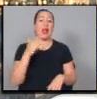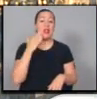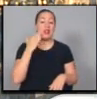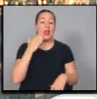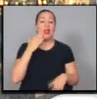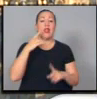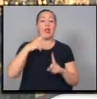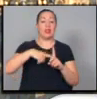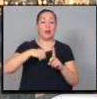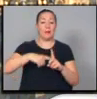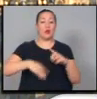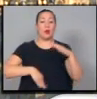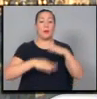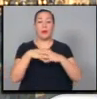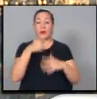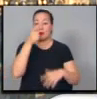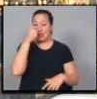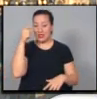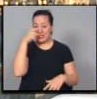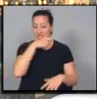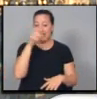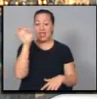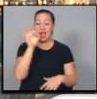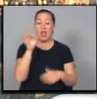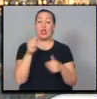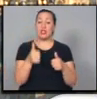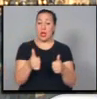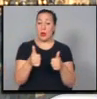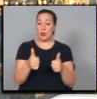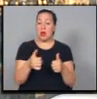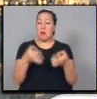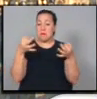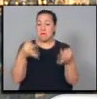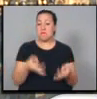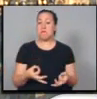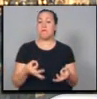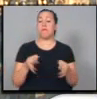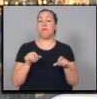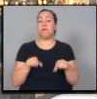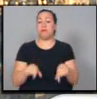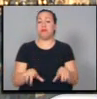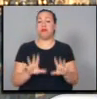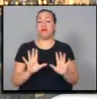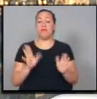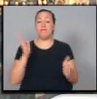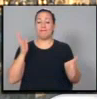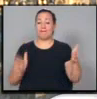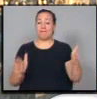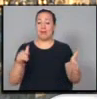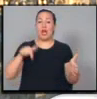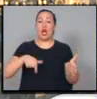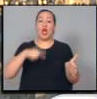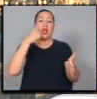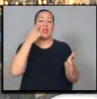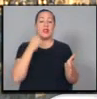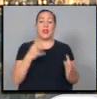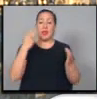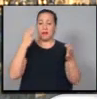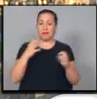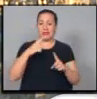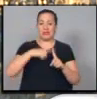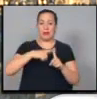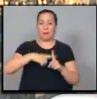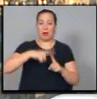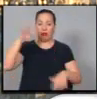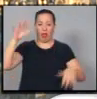máxima de 27 grados. Está bien, bastante acorde con la estación. Vos fíjate que es un día de una gran amplitud